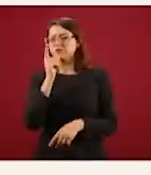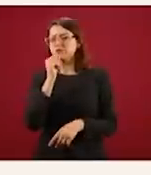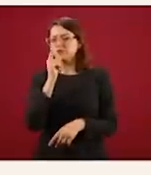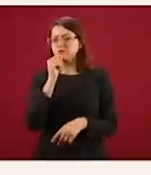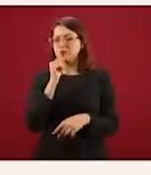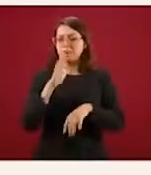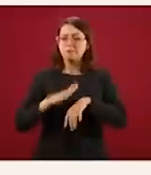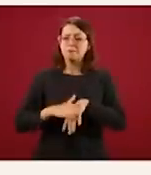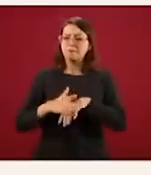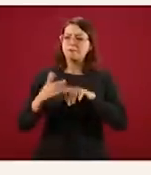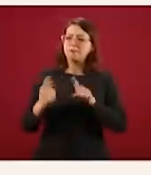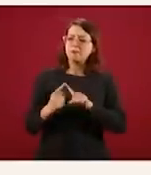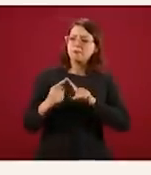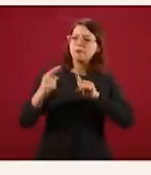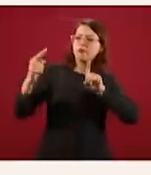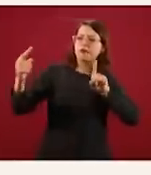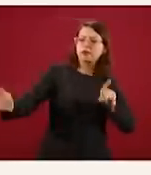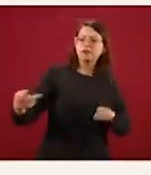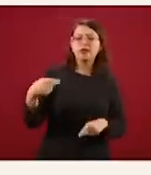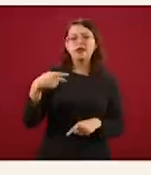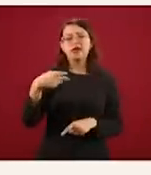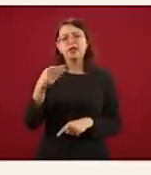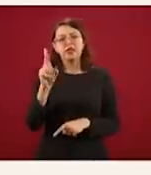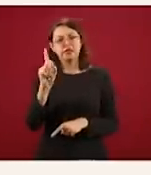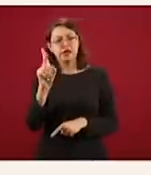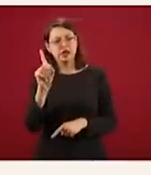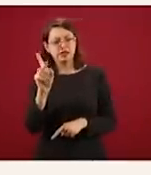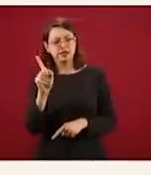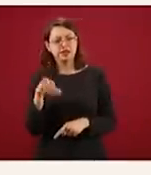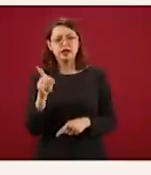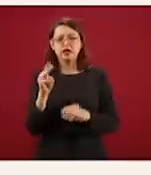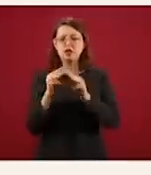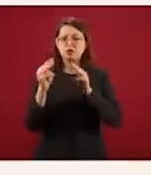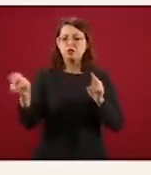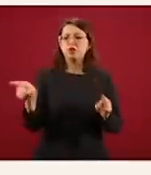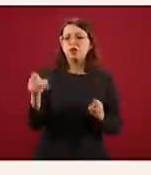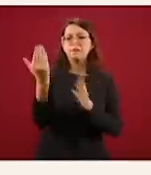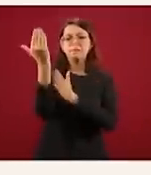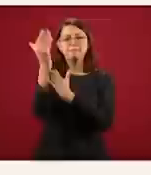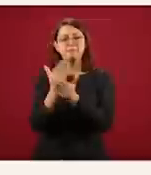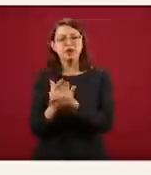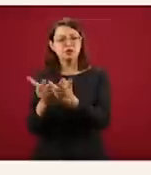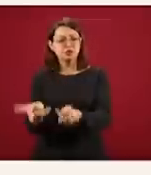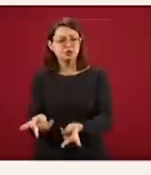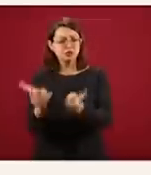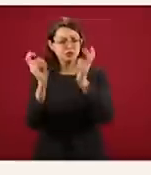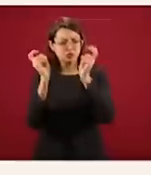30 kilómetros en los ductos donde hay menor incidencia.